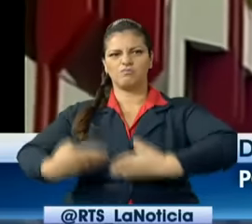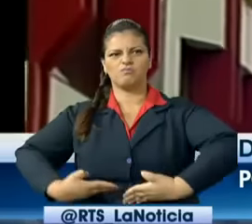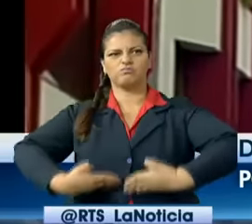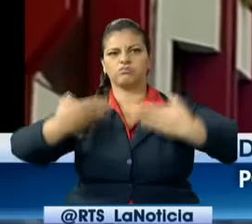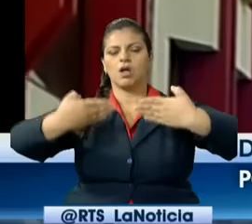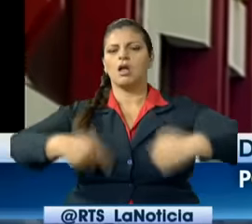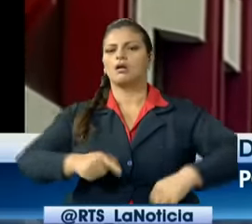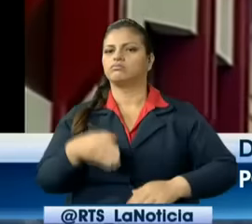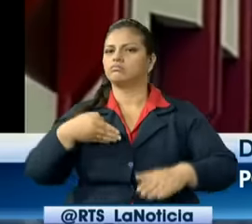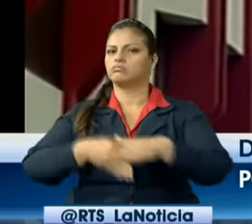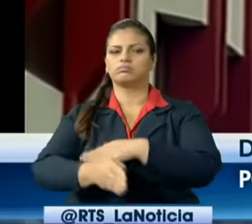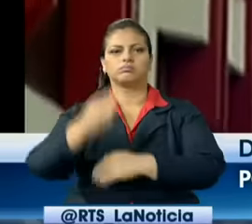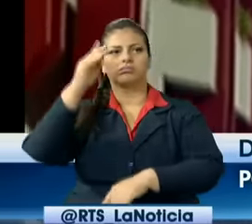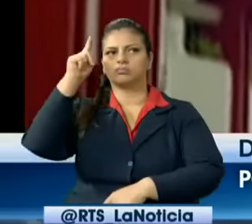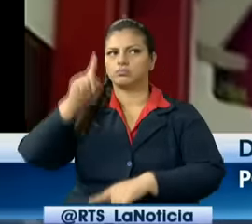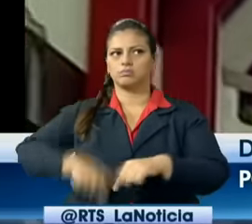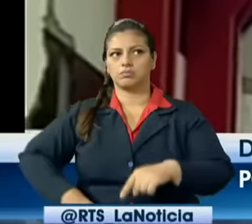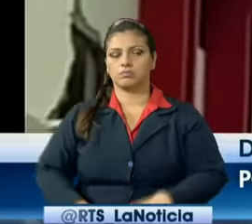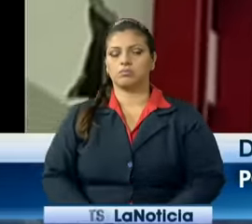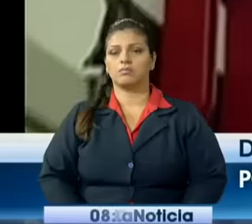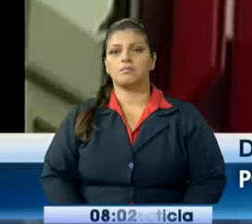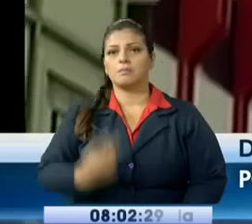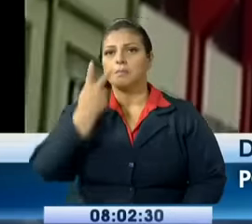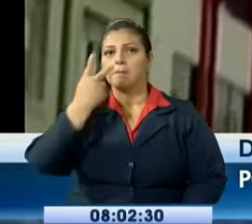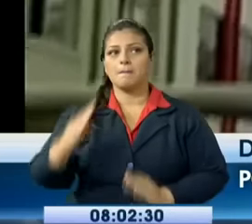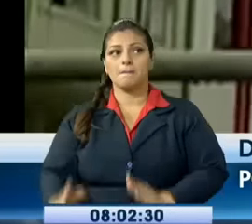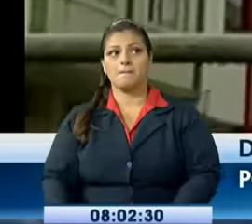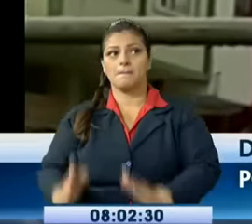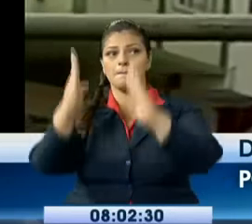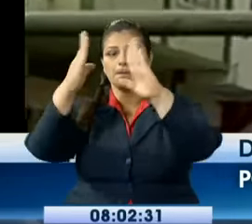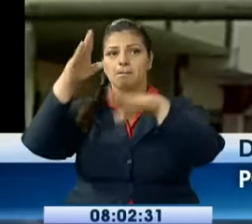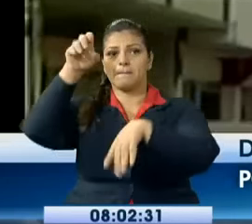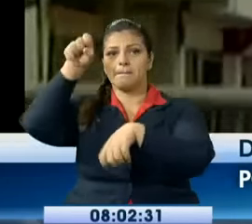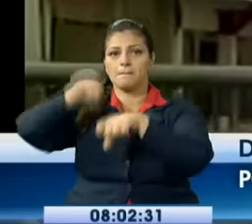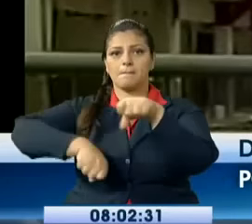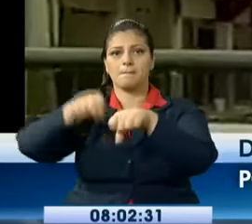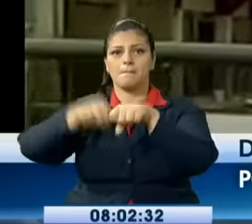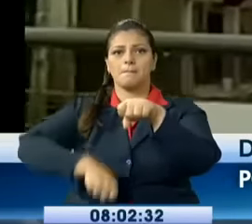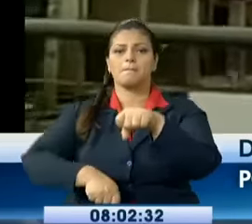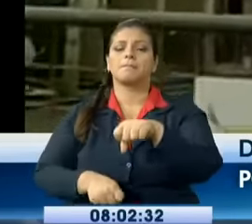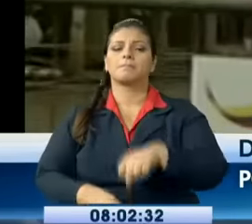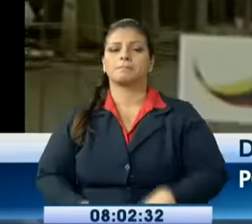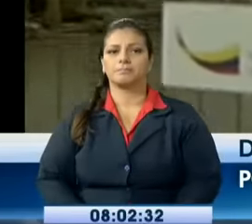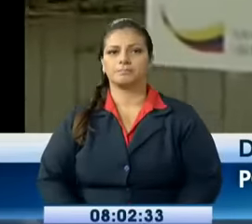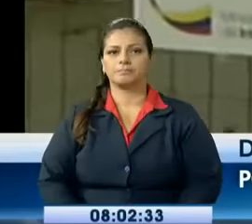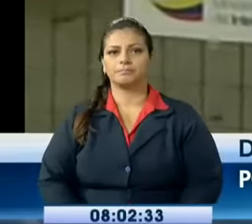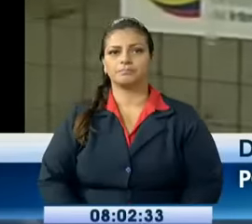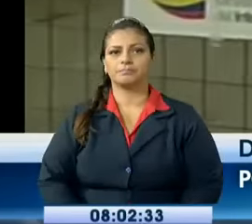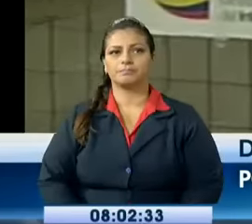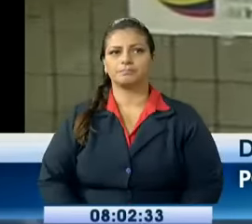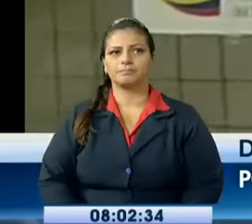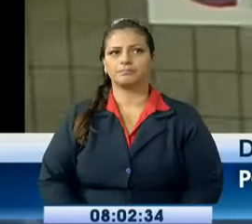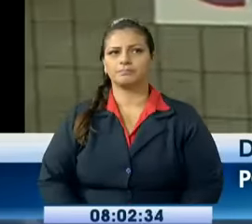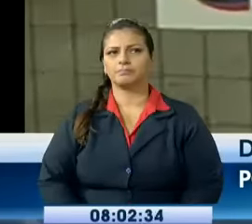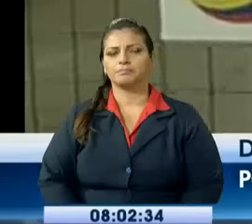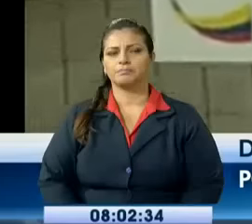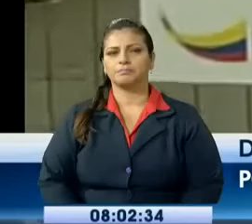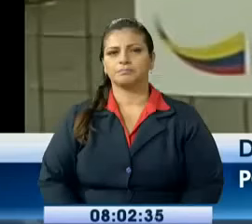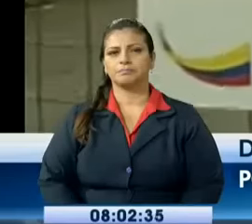se encuentra incluso una de las edificaciones afectadas producto del terremoto. Ese edificio de